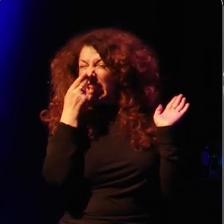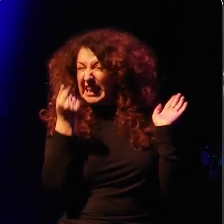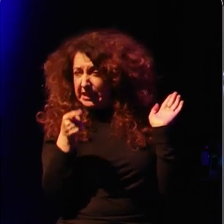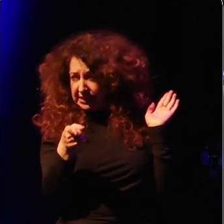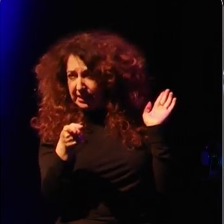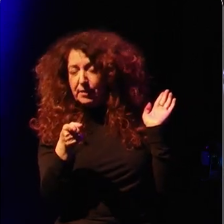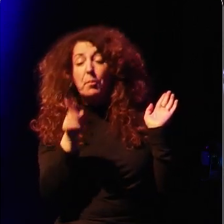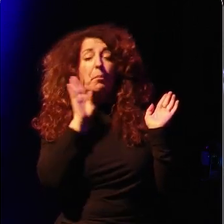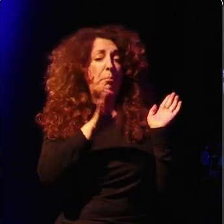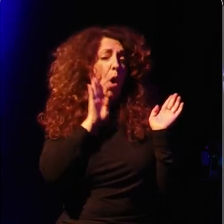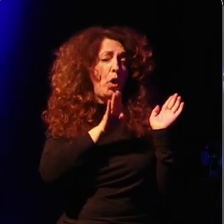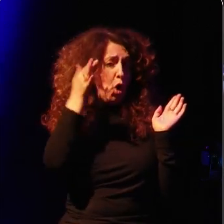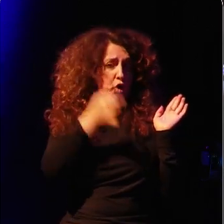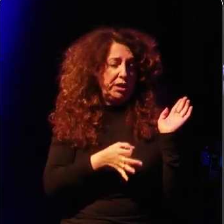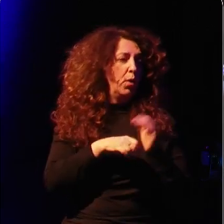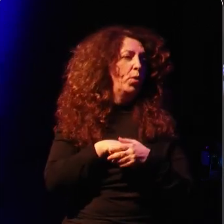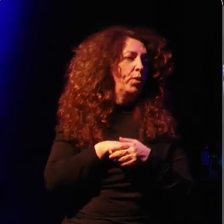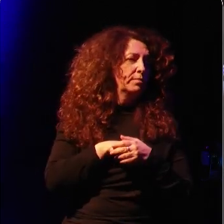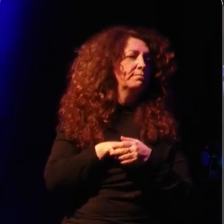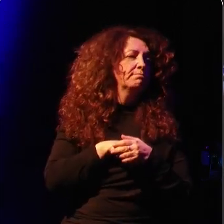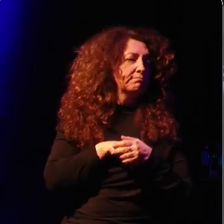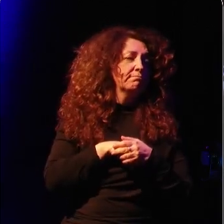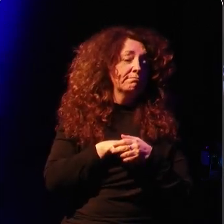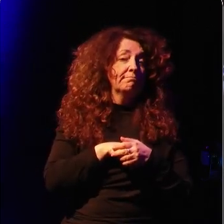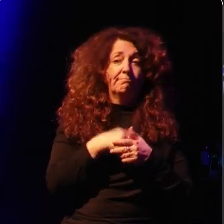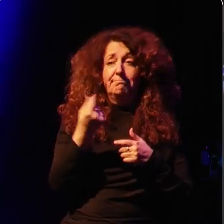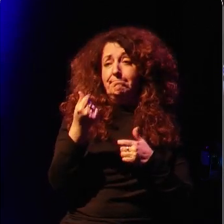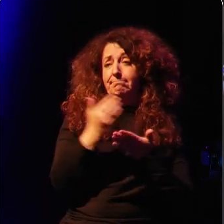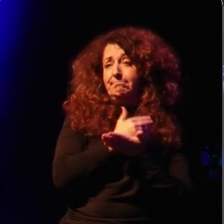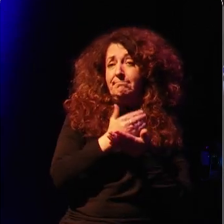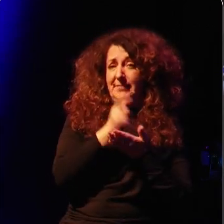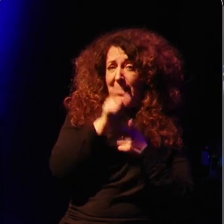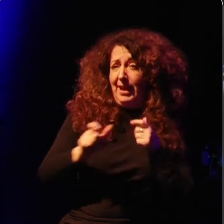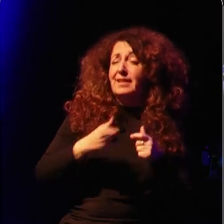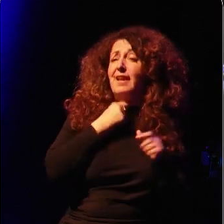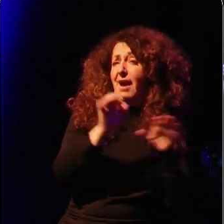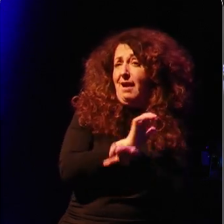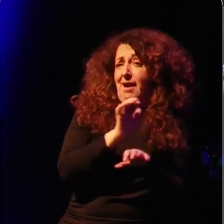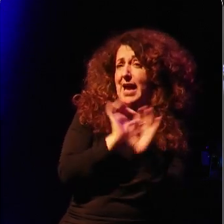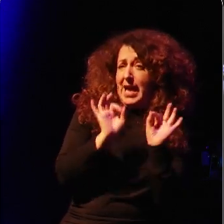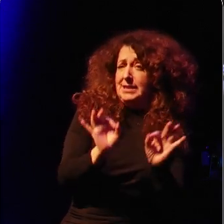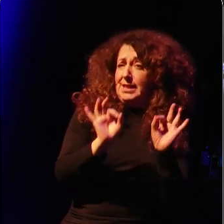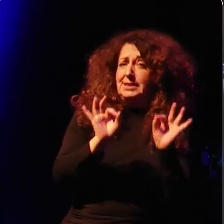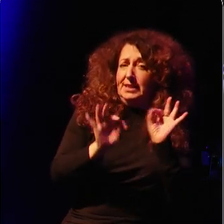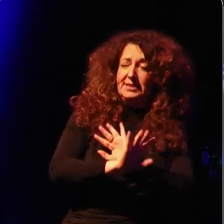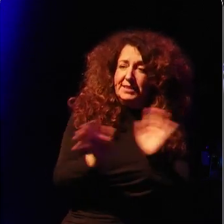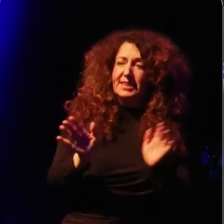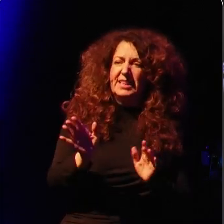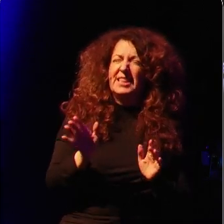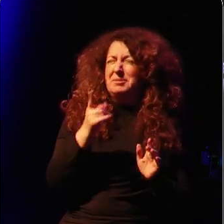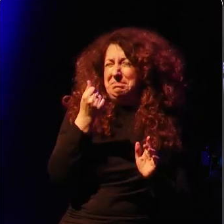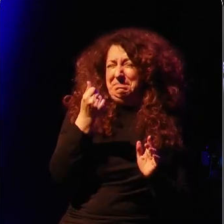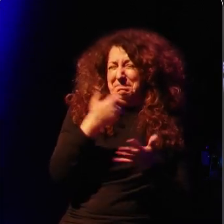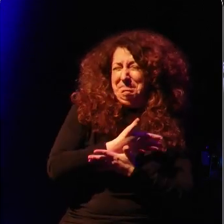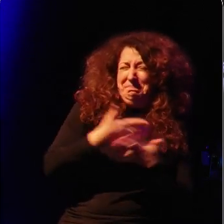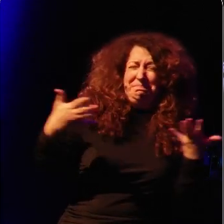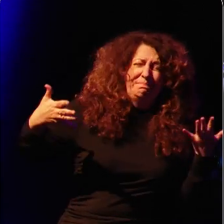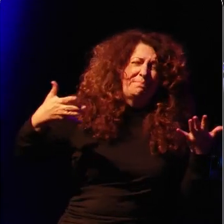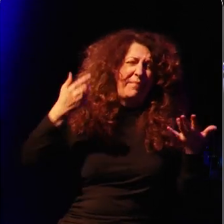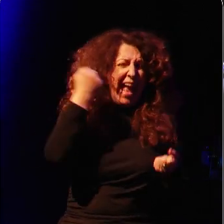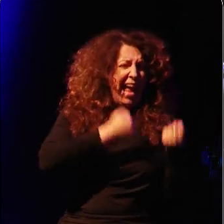económico, seguramente el porno. Y la gente se escojona, pero es que es así. Ahí hay un imperio económico